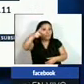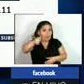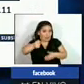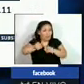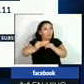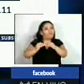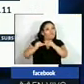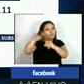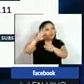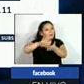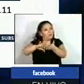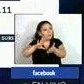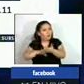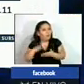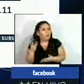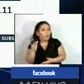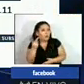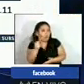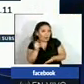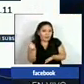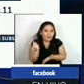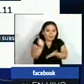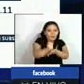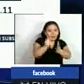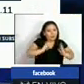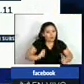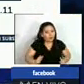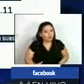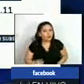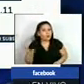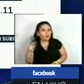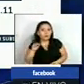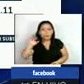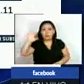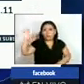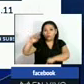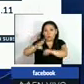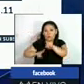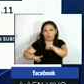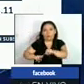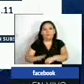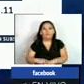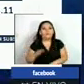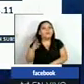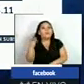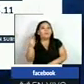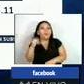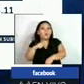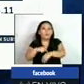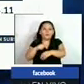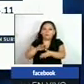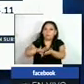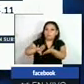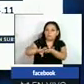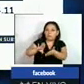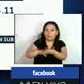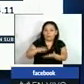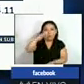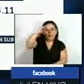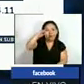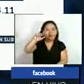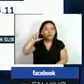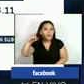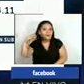julio. Sin embargo, el monto del subsidio que otorga el gobierno se mantiene en 5 dólares. El precio máximo de venta al público del cilindro de